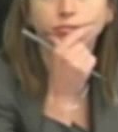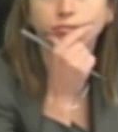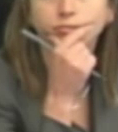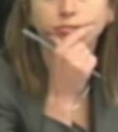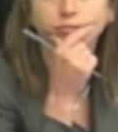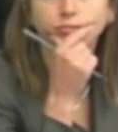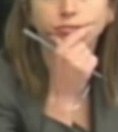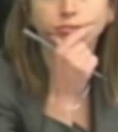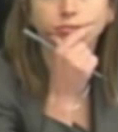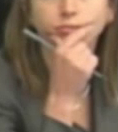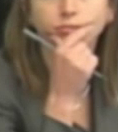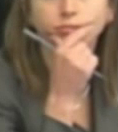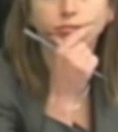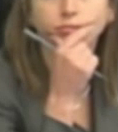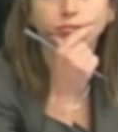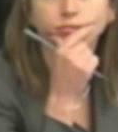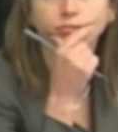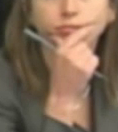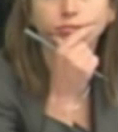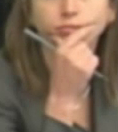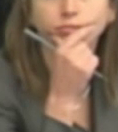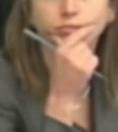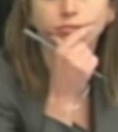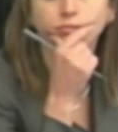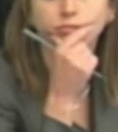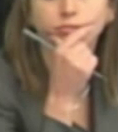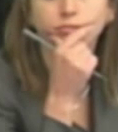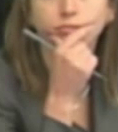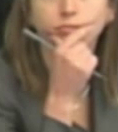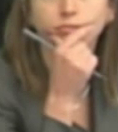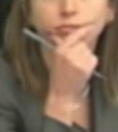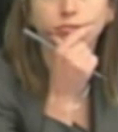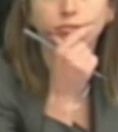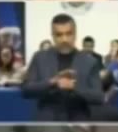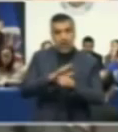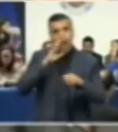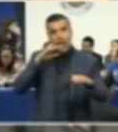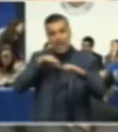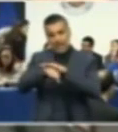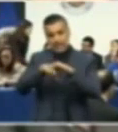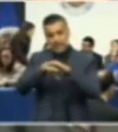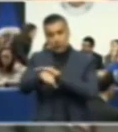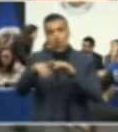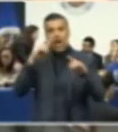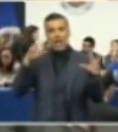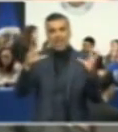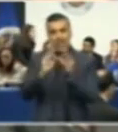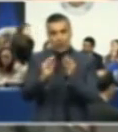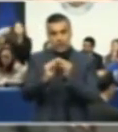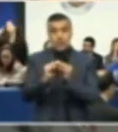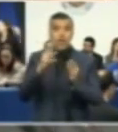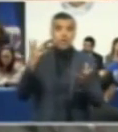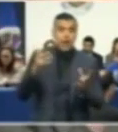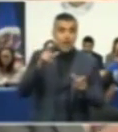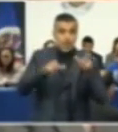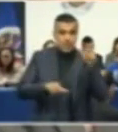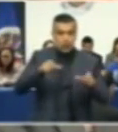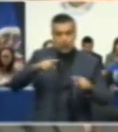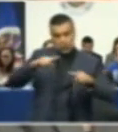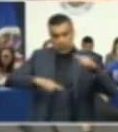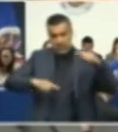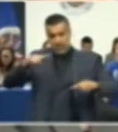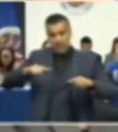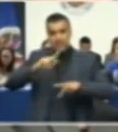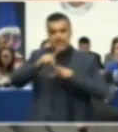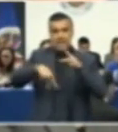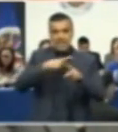intelectual. Con todo esto, con el objeto de garantizar el acceso a las audiencias para personas con diferentes tipos